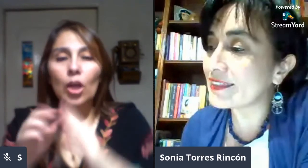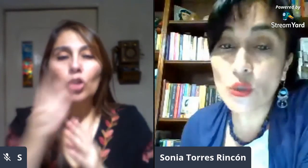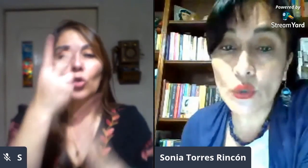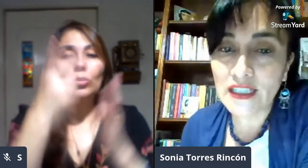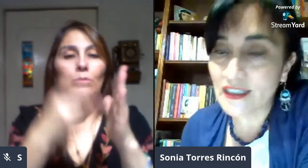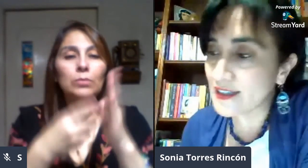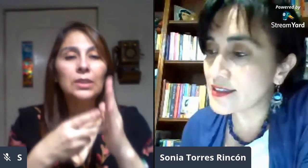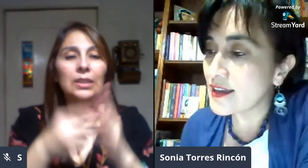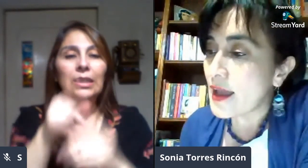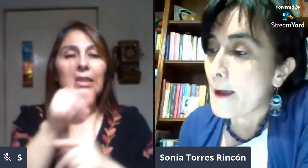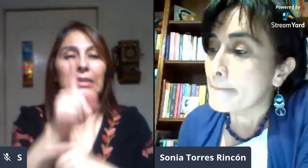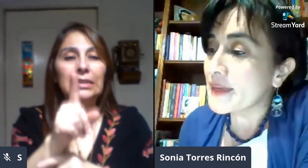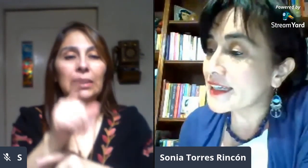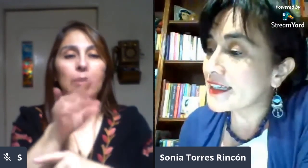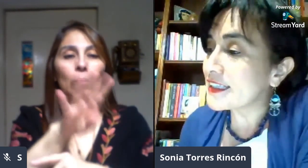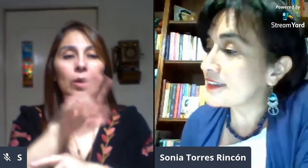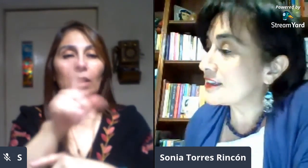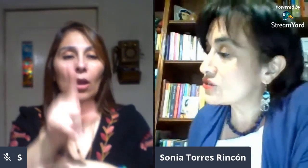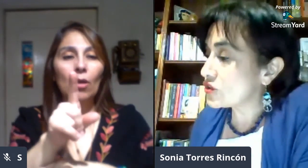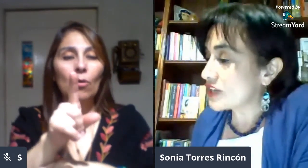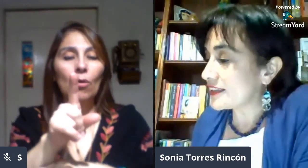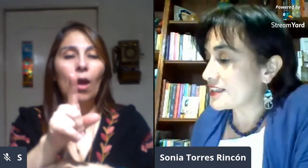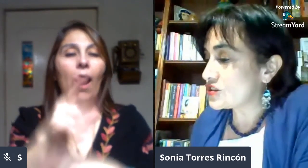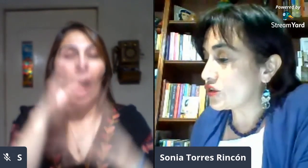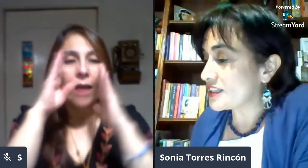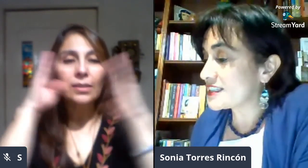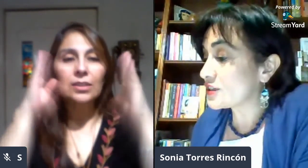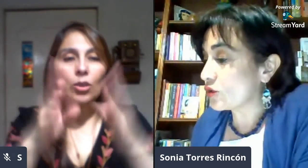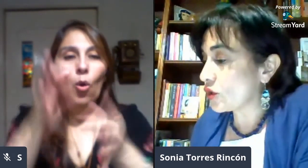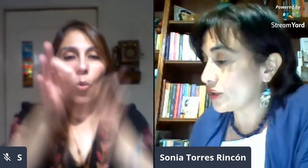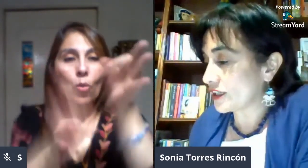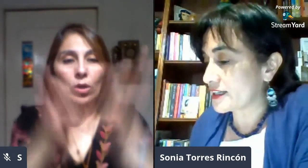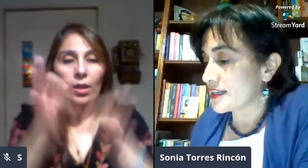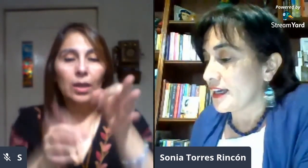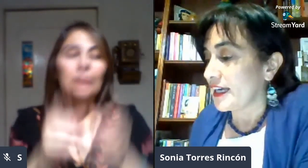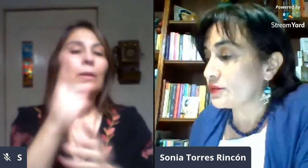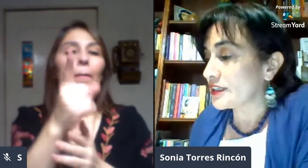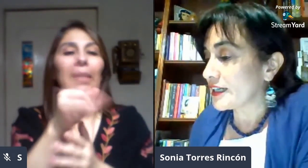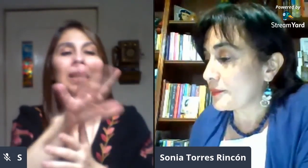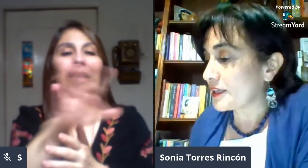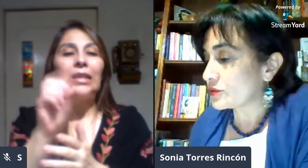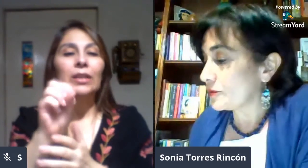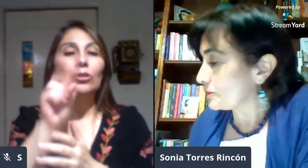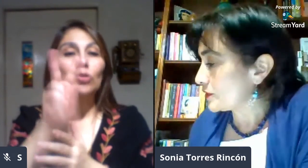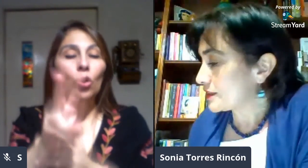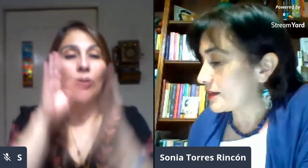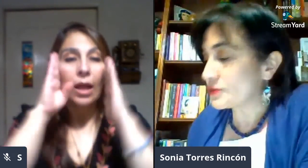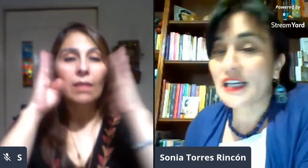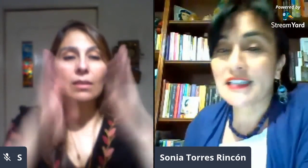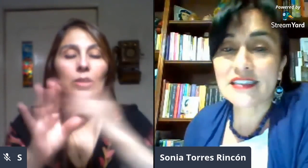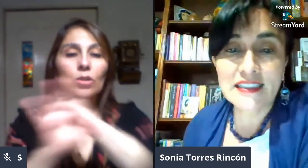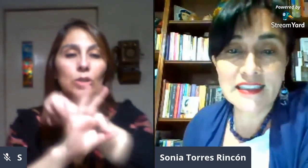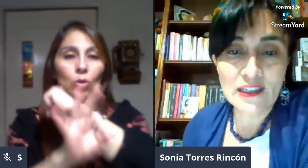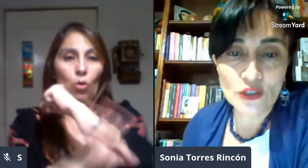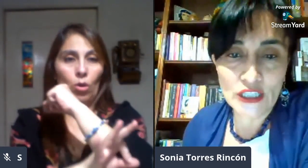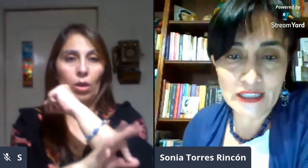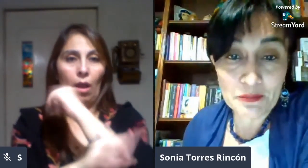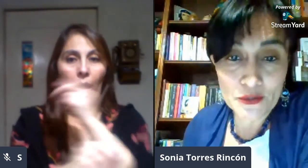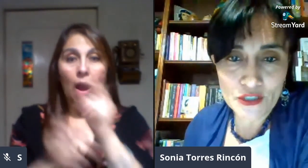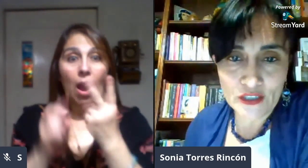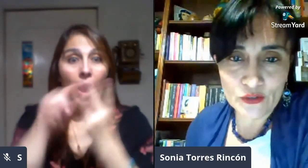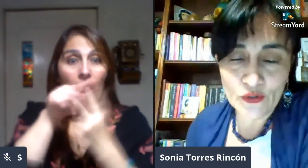2.141 atenciones jurídicas, 1.502 atenciones psicológicas, en un incremento, pues digamos, casi